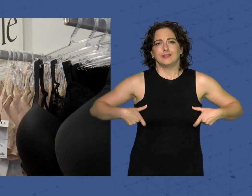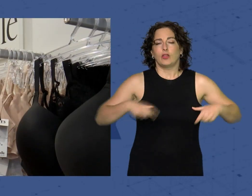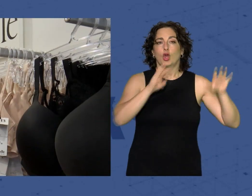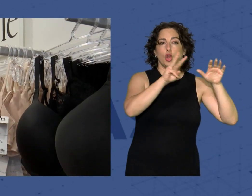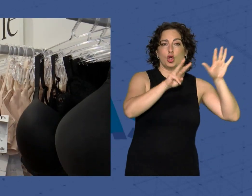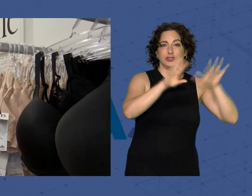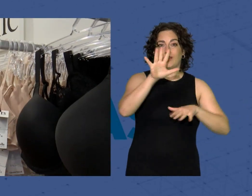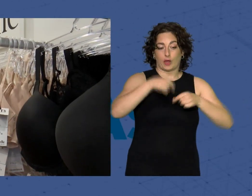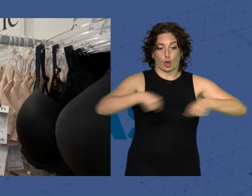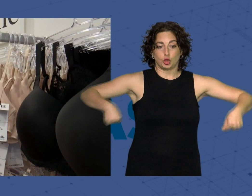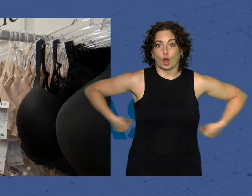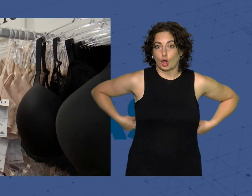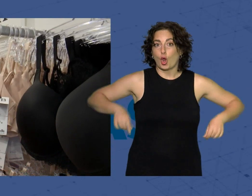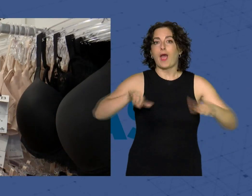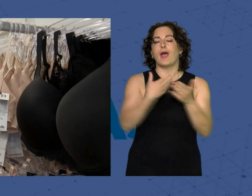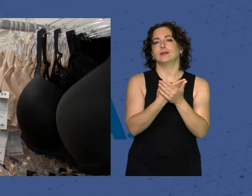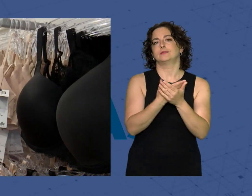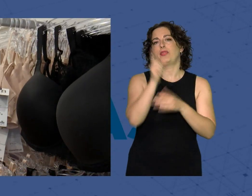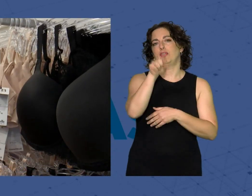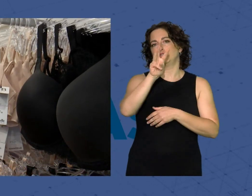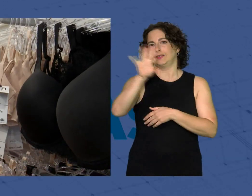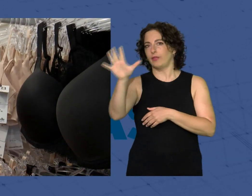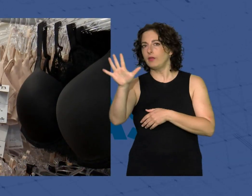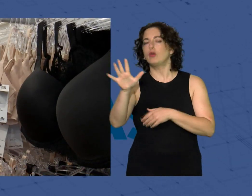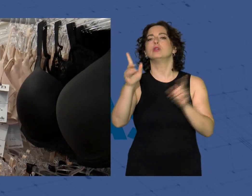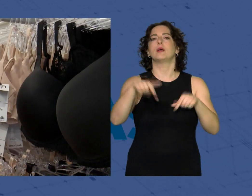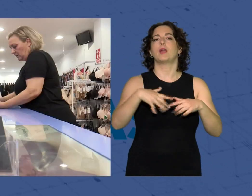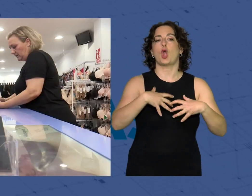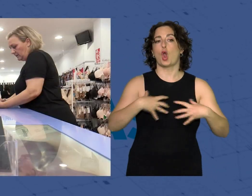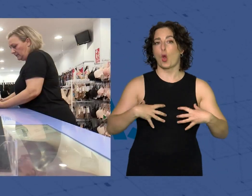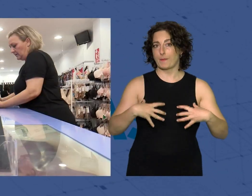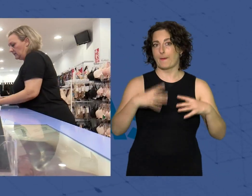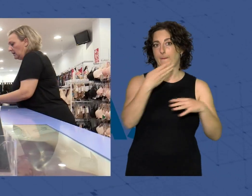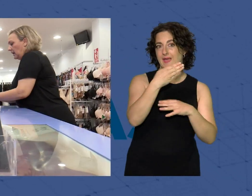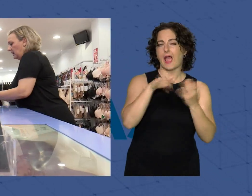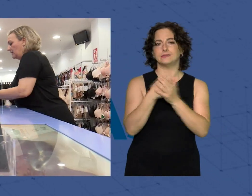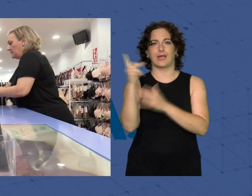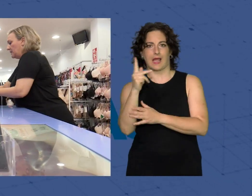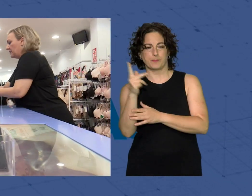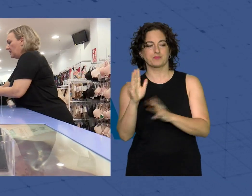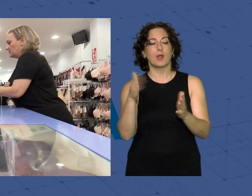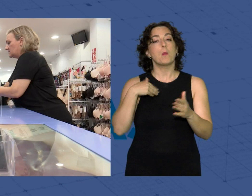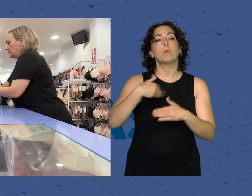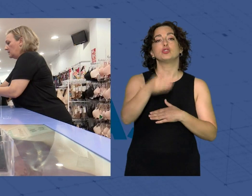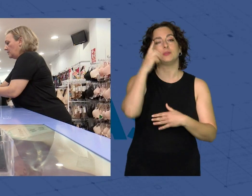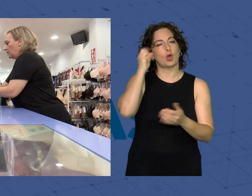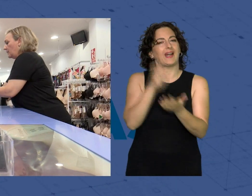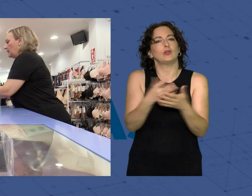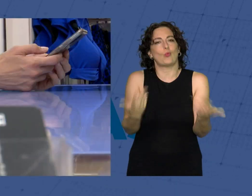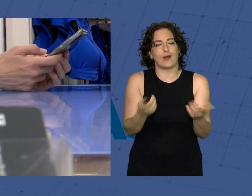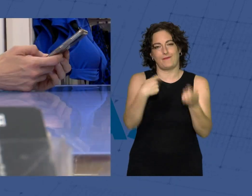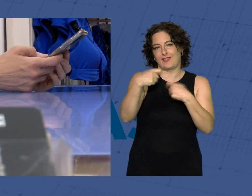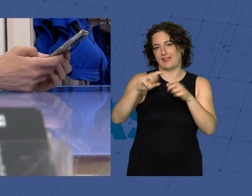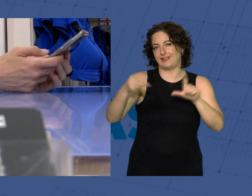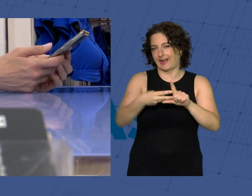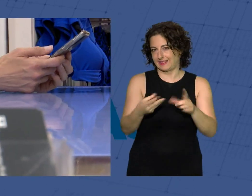85 de contorno hasta la 135 y copas desde la B hasta la K. El próximo reto, la venta online, animada además